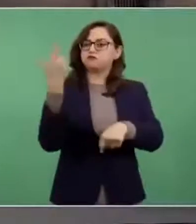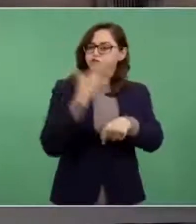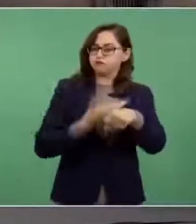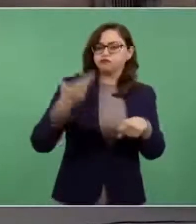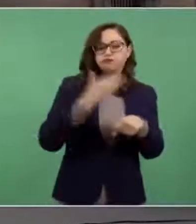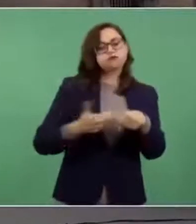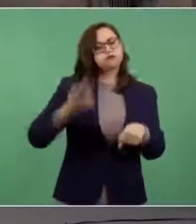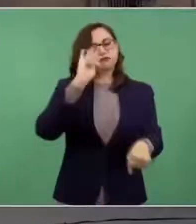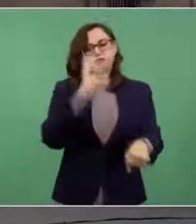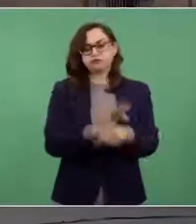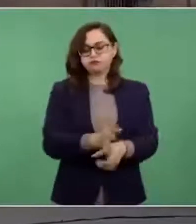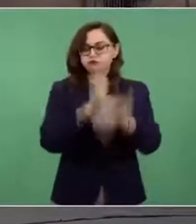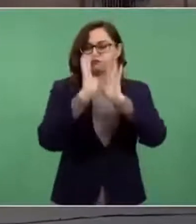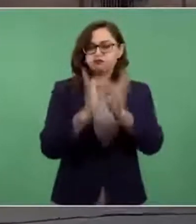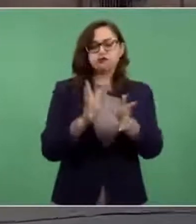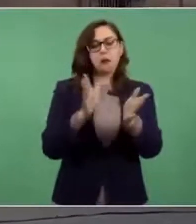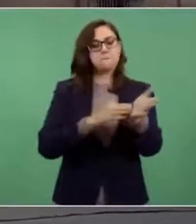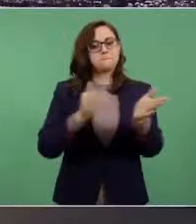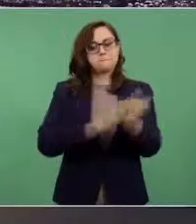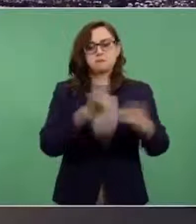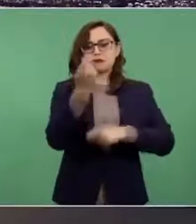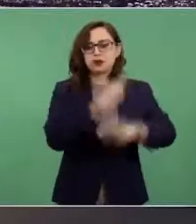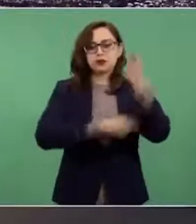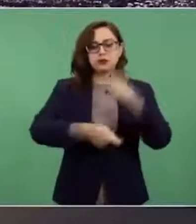ese país.